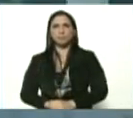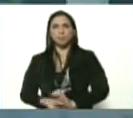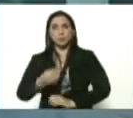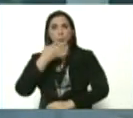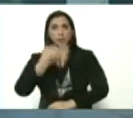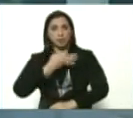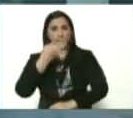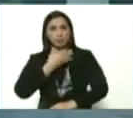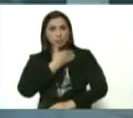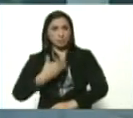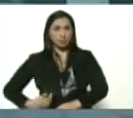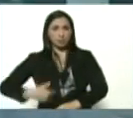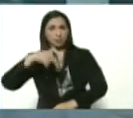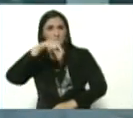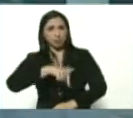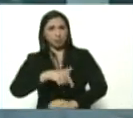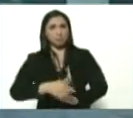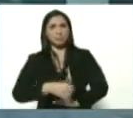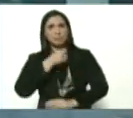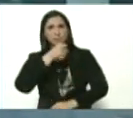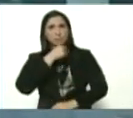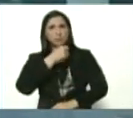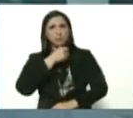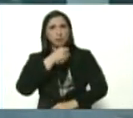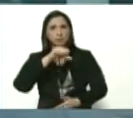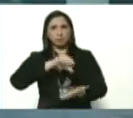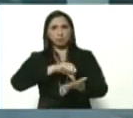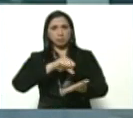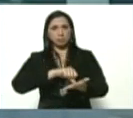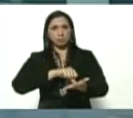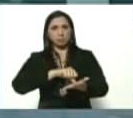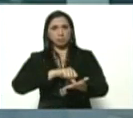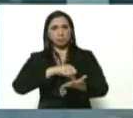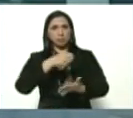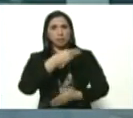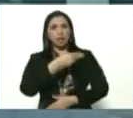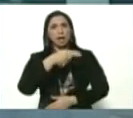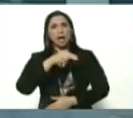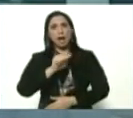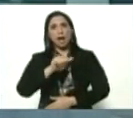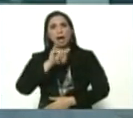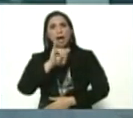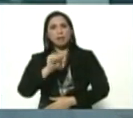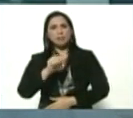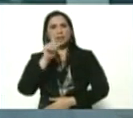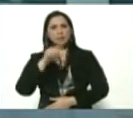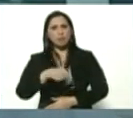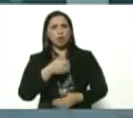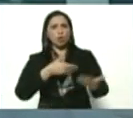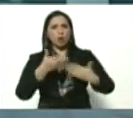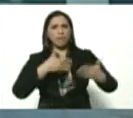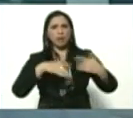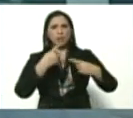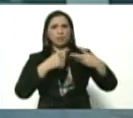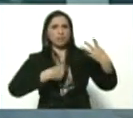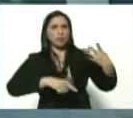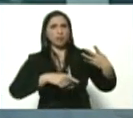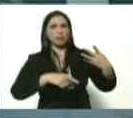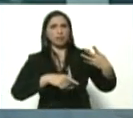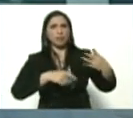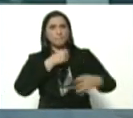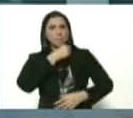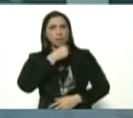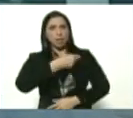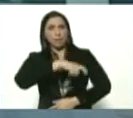tardes, presidente. Aquí David Morales, periodista radicado en la ciudad de La Haya, en Holanda, y colaborador de varios medios españoles y de la